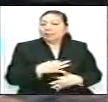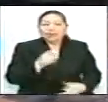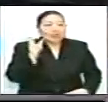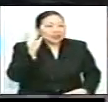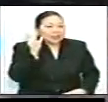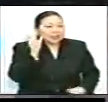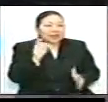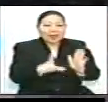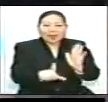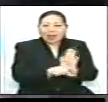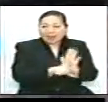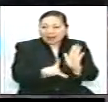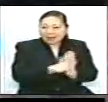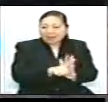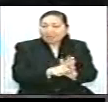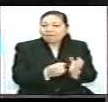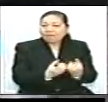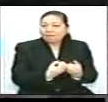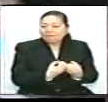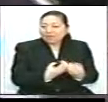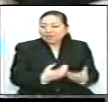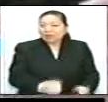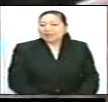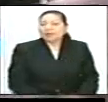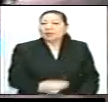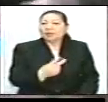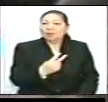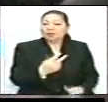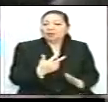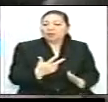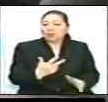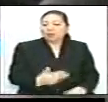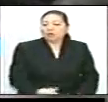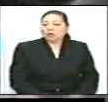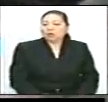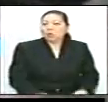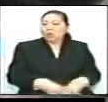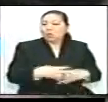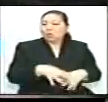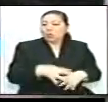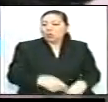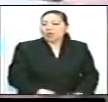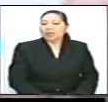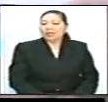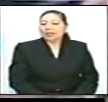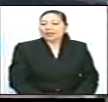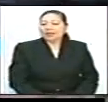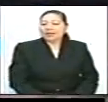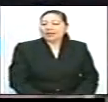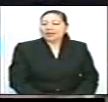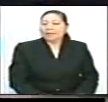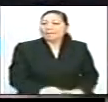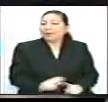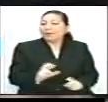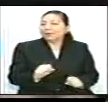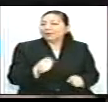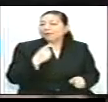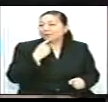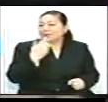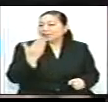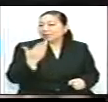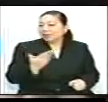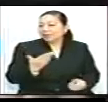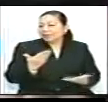escucharlo del tema de la ley forestal, se lo escuché también al Premier el 28 de julio. Pero lo que sí siento